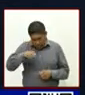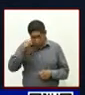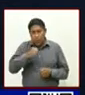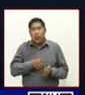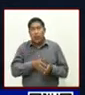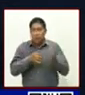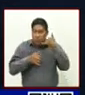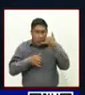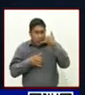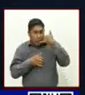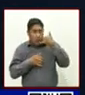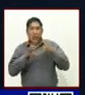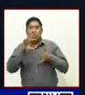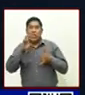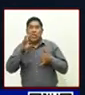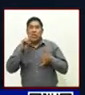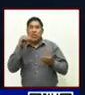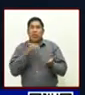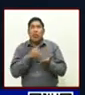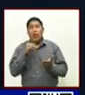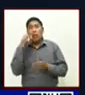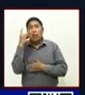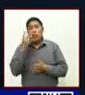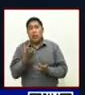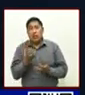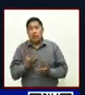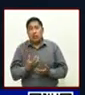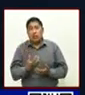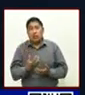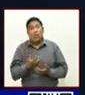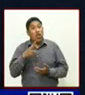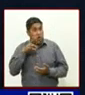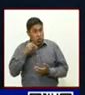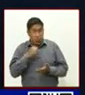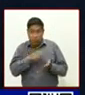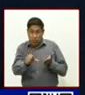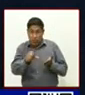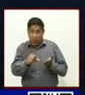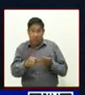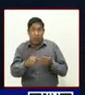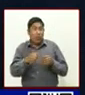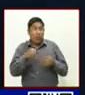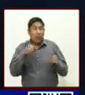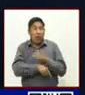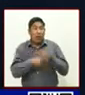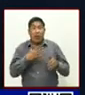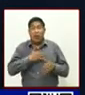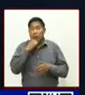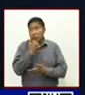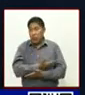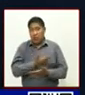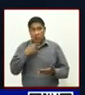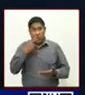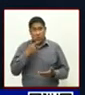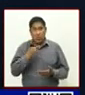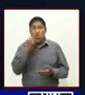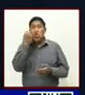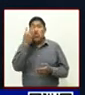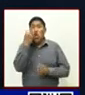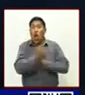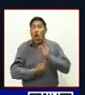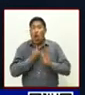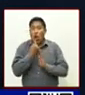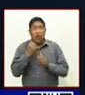Me ha pedido la suma de 70,000 bolivianos, me ha pedido. Si no, mi hija se muere. Si no tienen el dinero en 12